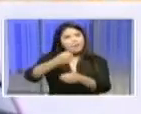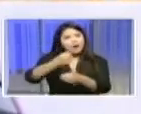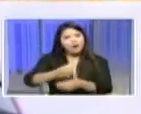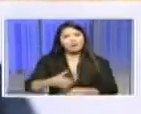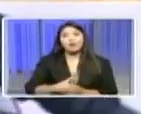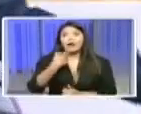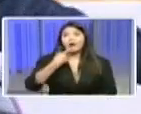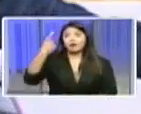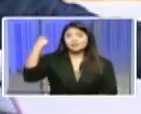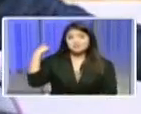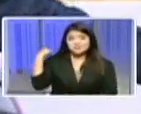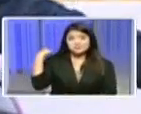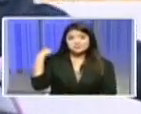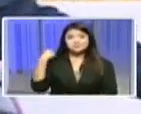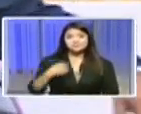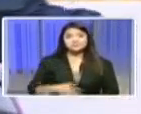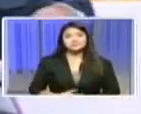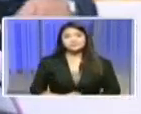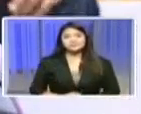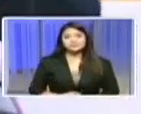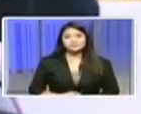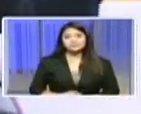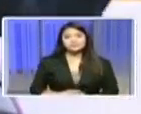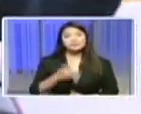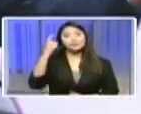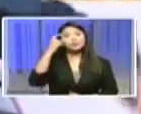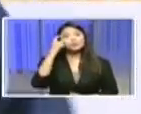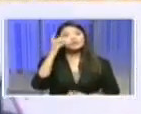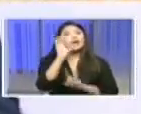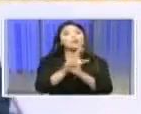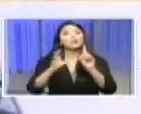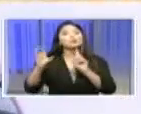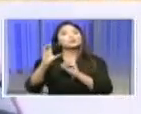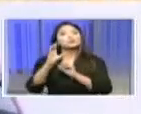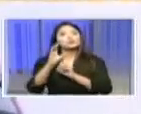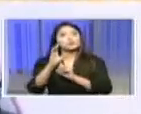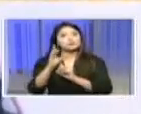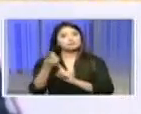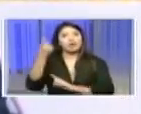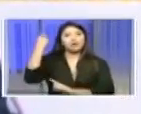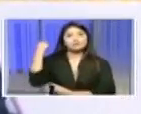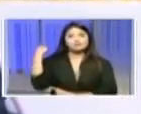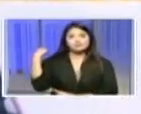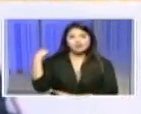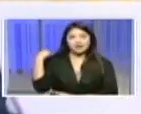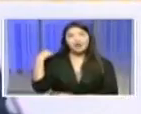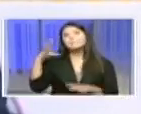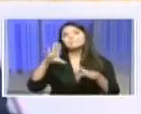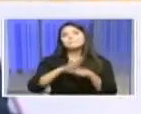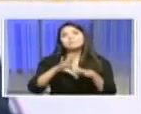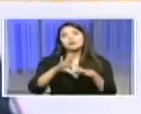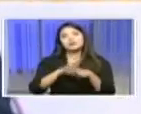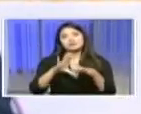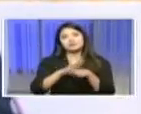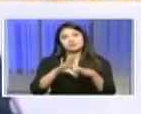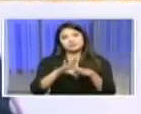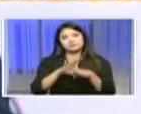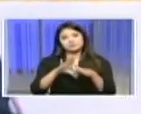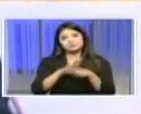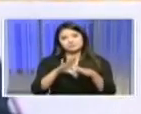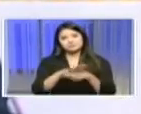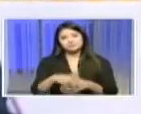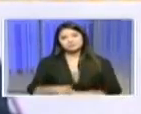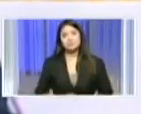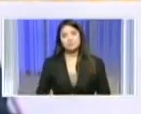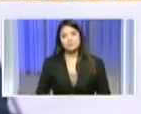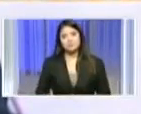Ayer fue un día de la cultura. Ayer martes